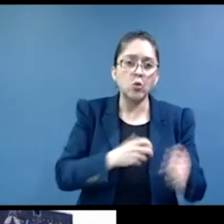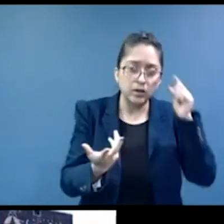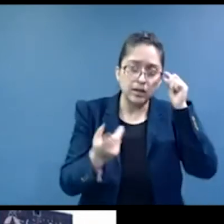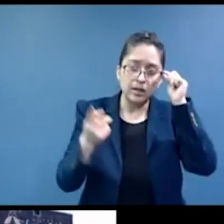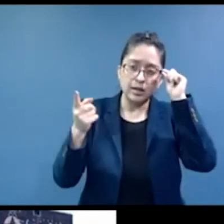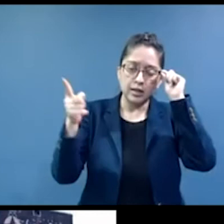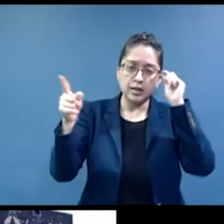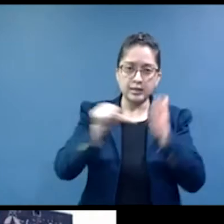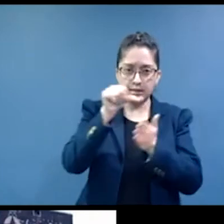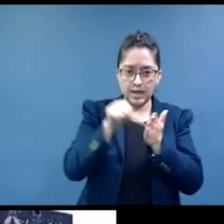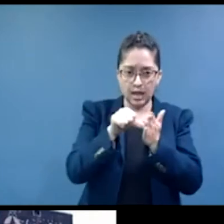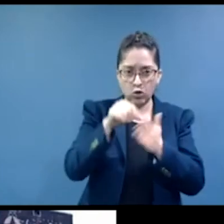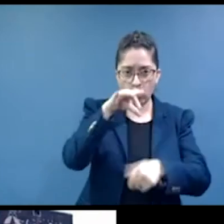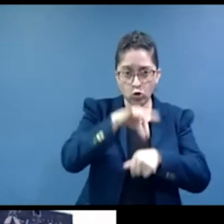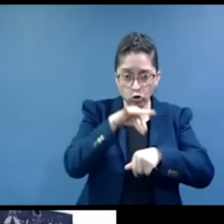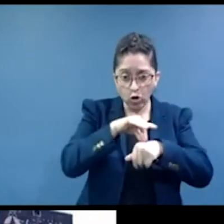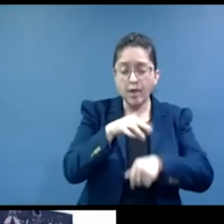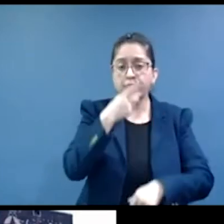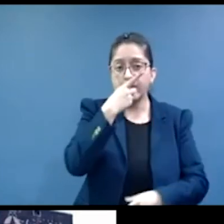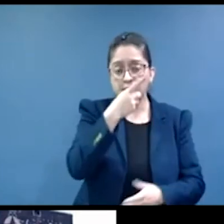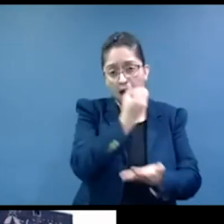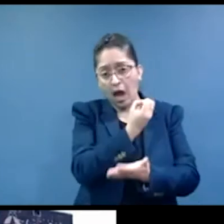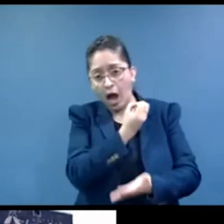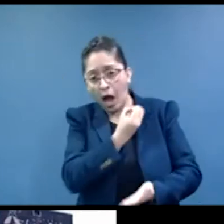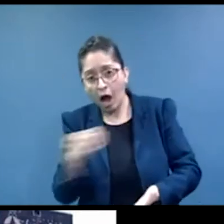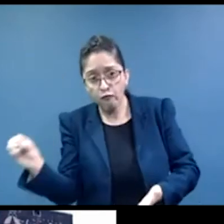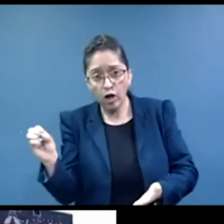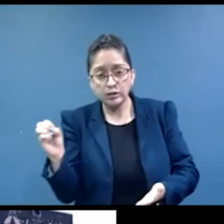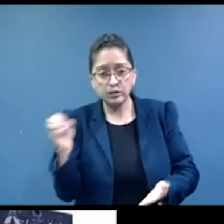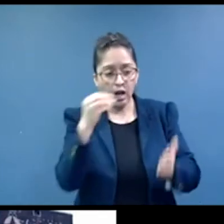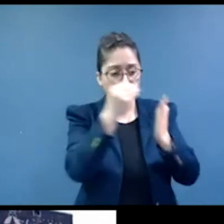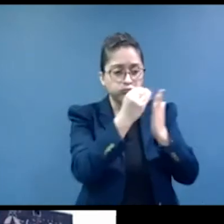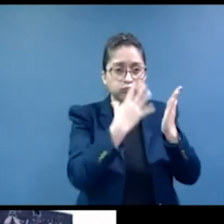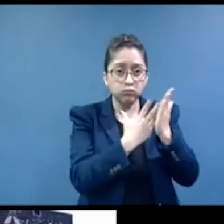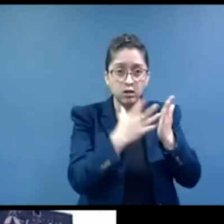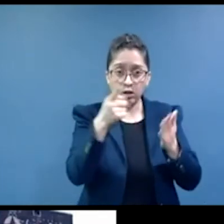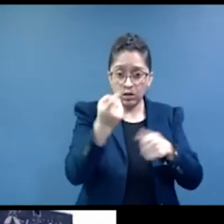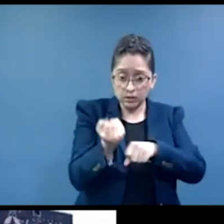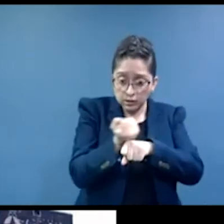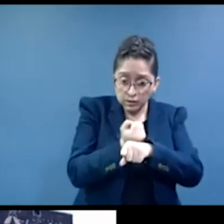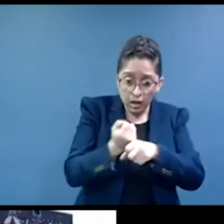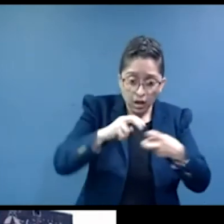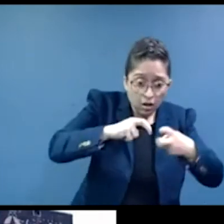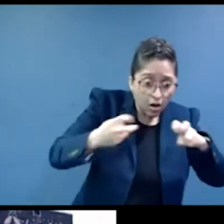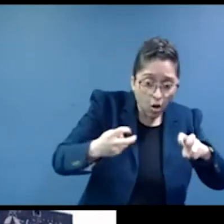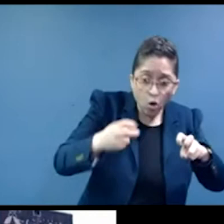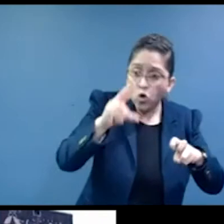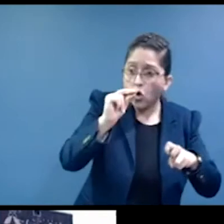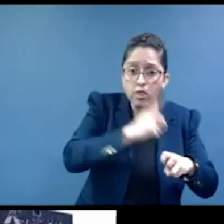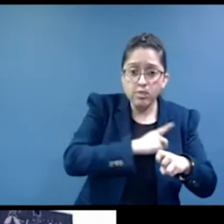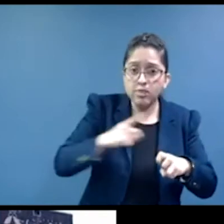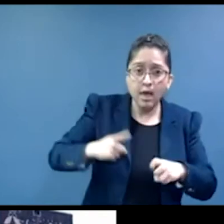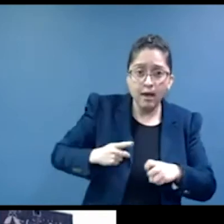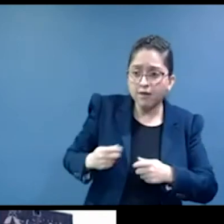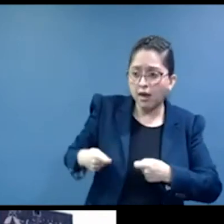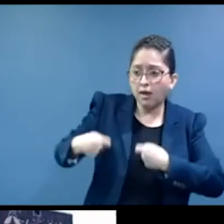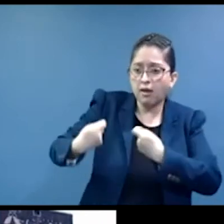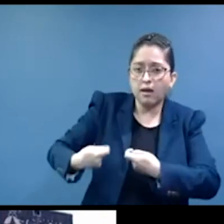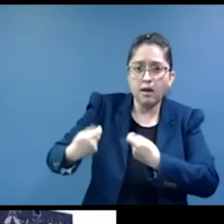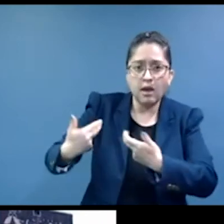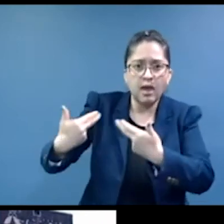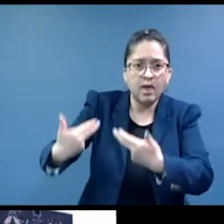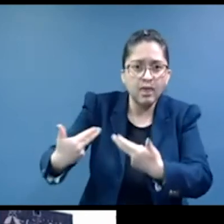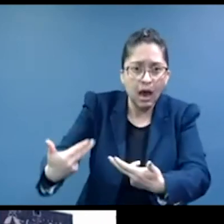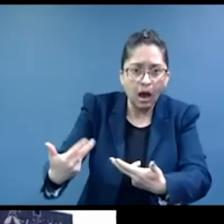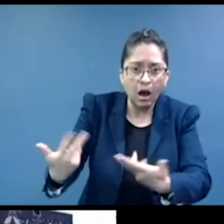requisito de que no tengan enfermedades genéticas heredables, pero la falta de especificidad de qué tipo de enfermedades tendrían que